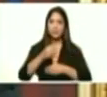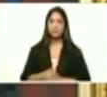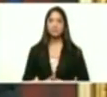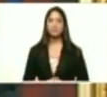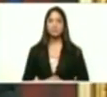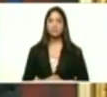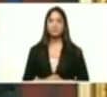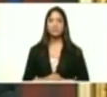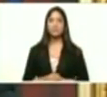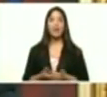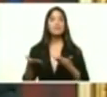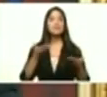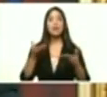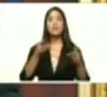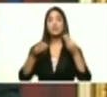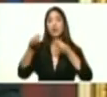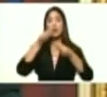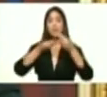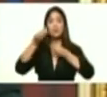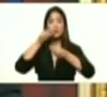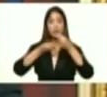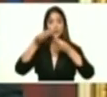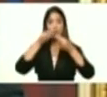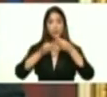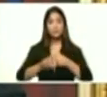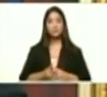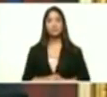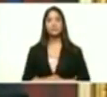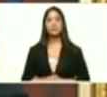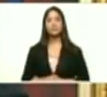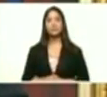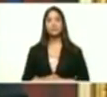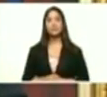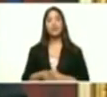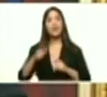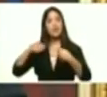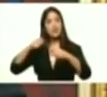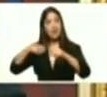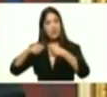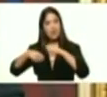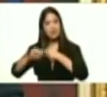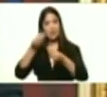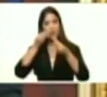servicios alimentarios y distributivos.